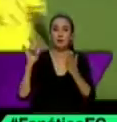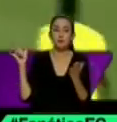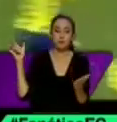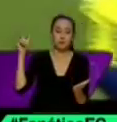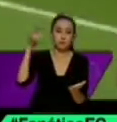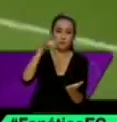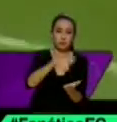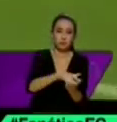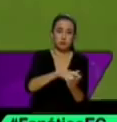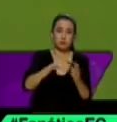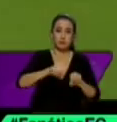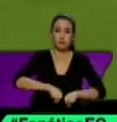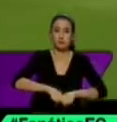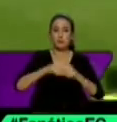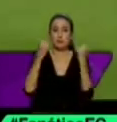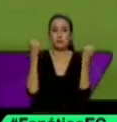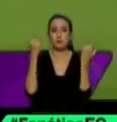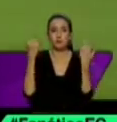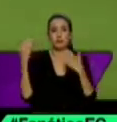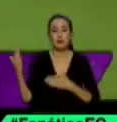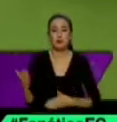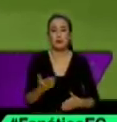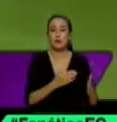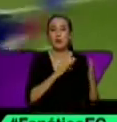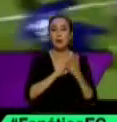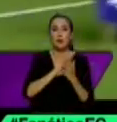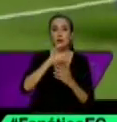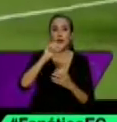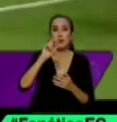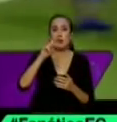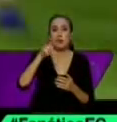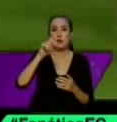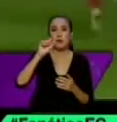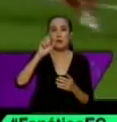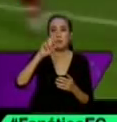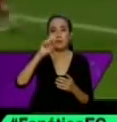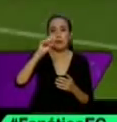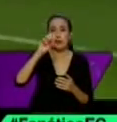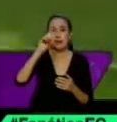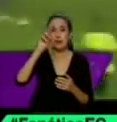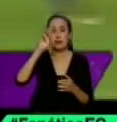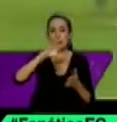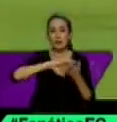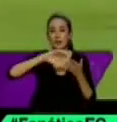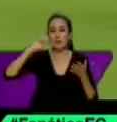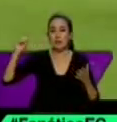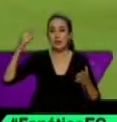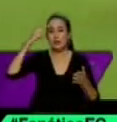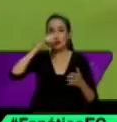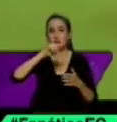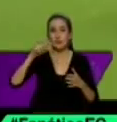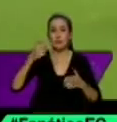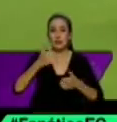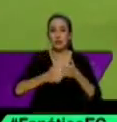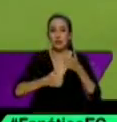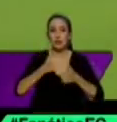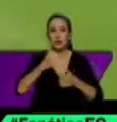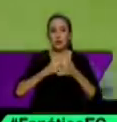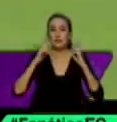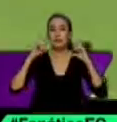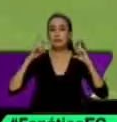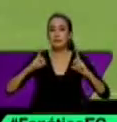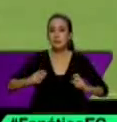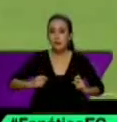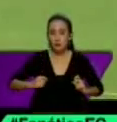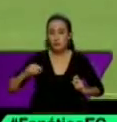un lamentable suceso que esperemos no pase a mayores. Juan Carlos Paredes tuvo que ser retirado del avión debido a un problema de salud y